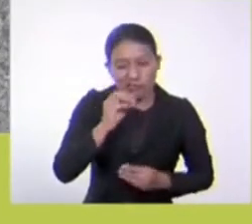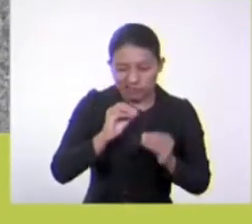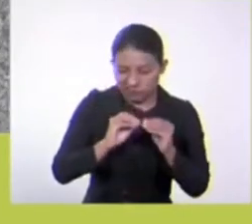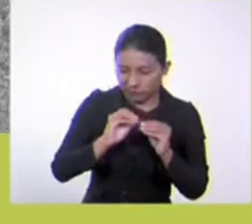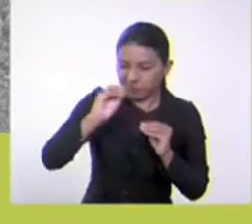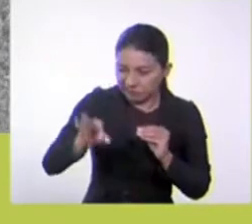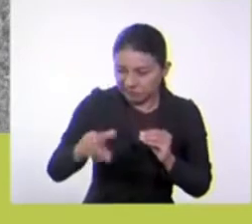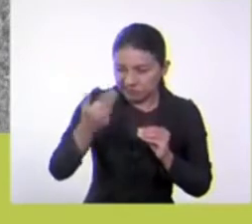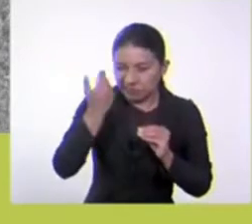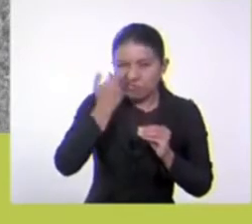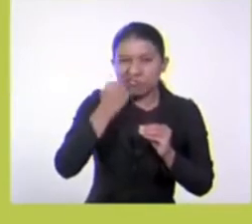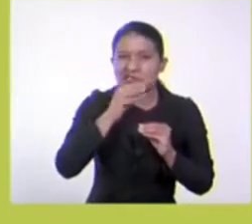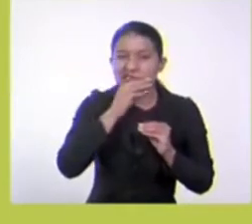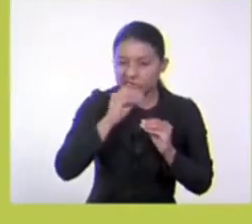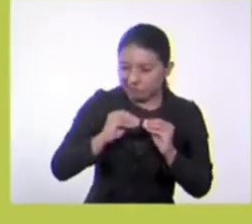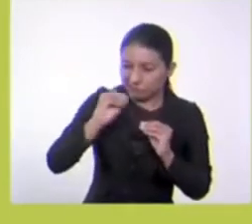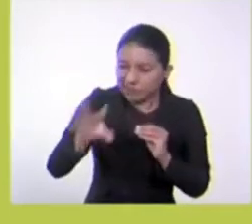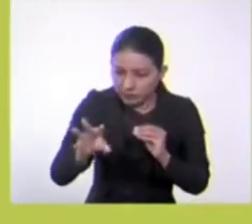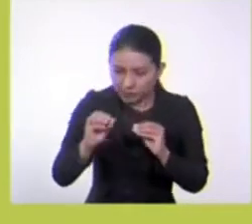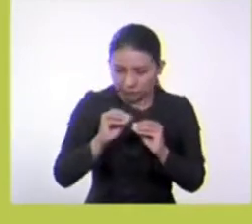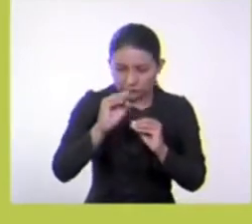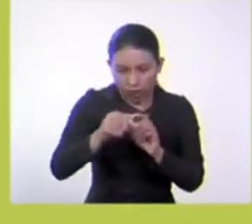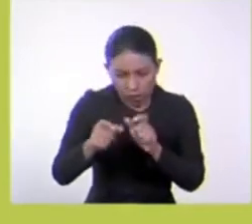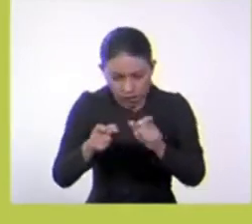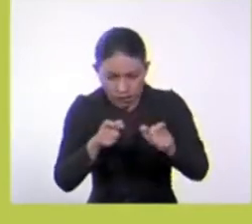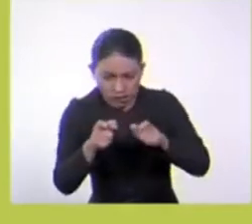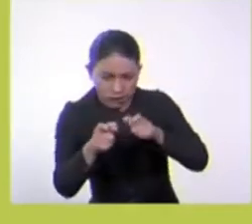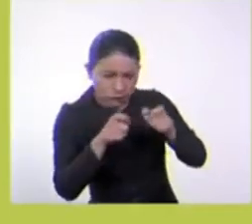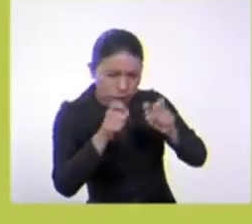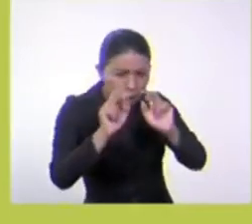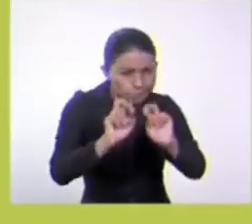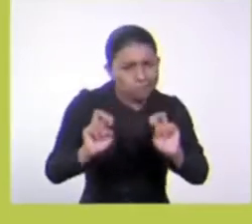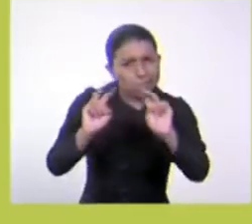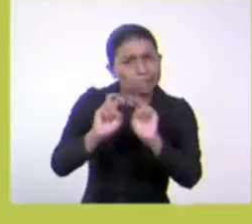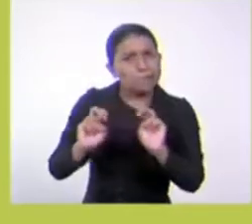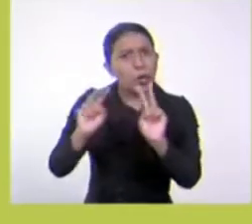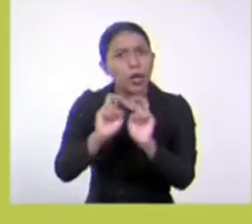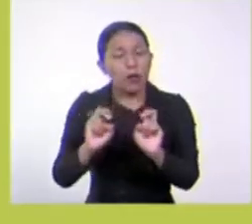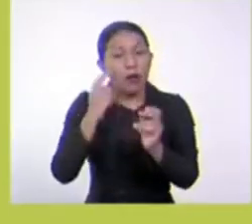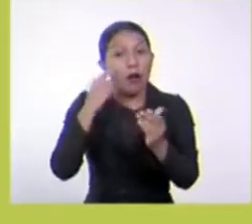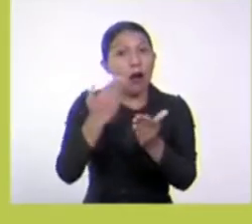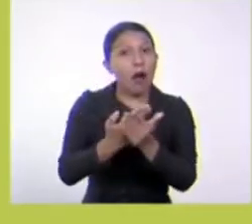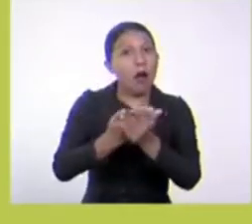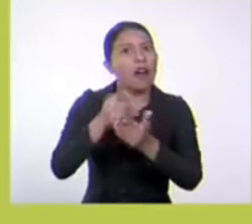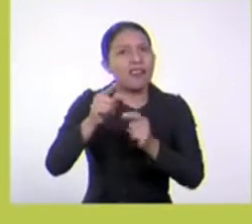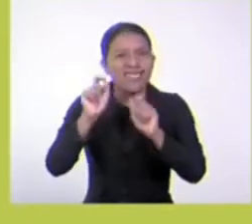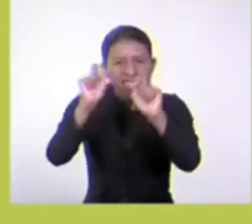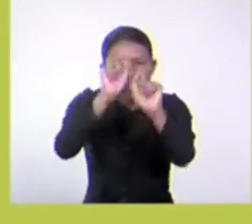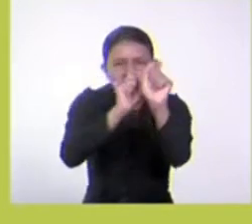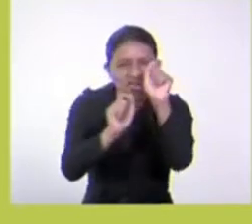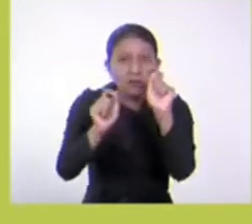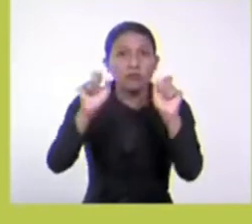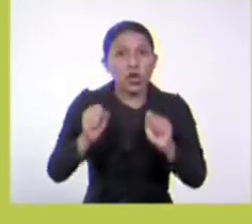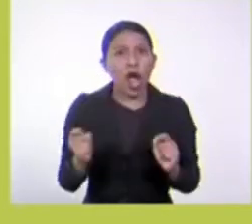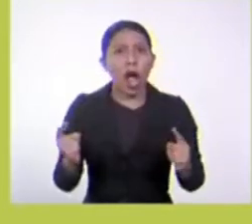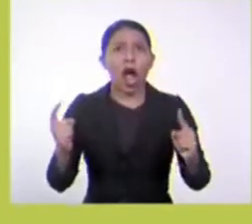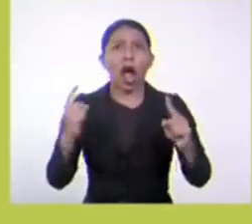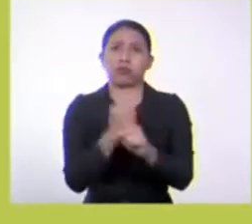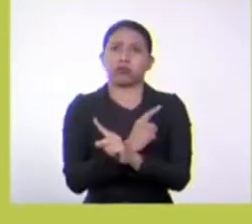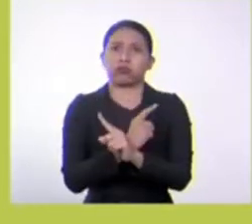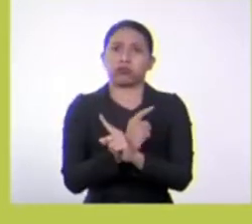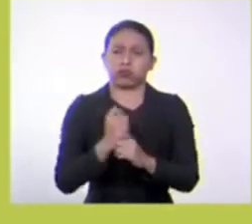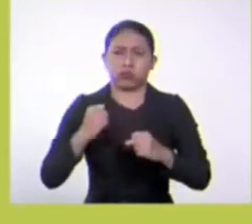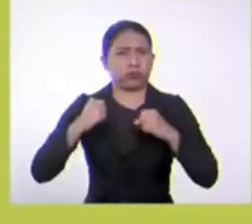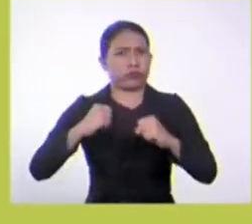bacterias con bacteriófagos. Su experimento más prominente demostró que las bacterias mutan y adquieren resistencia a